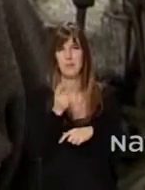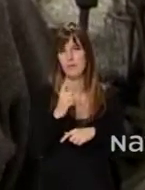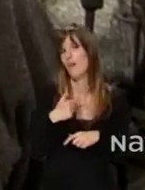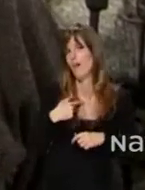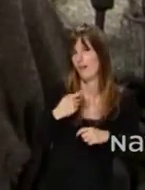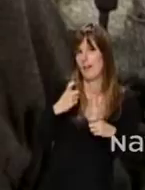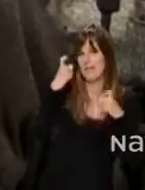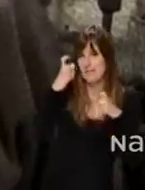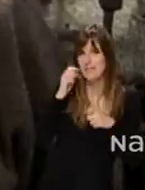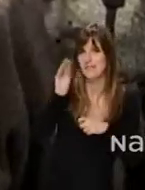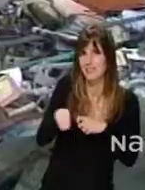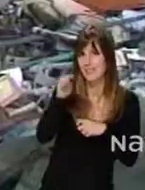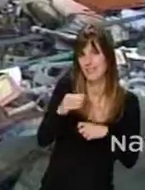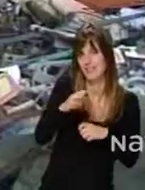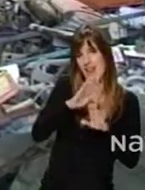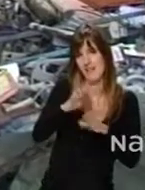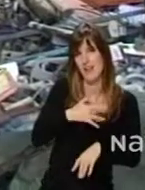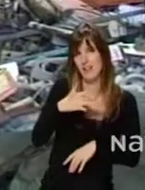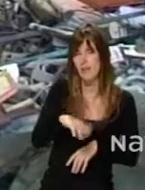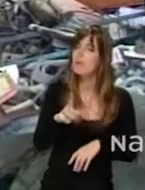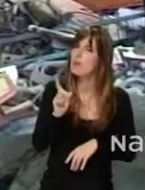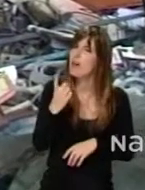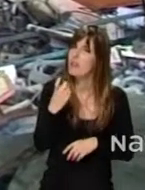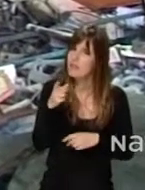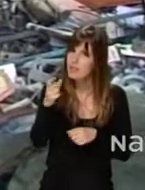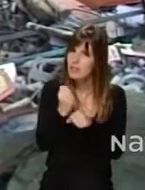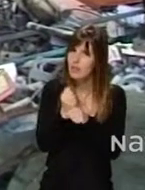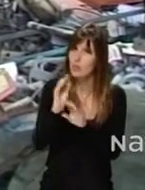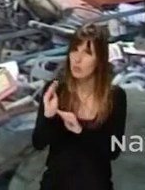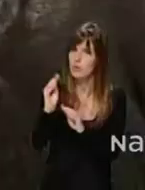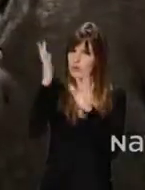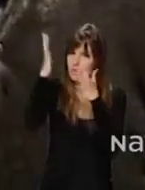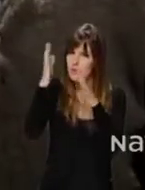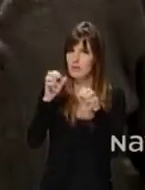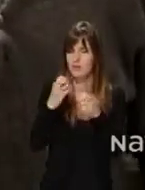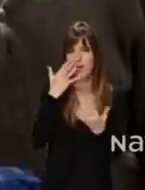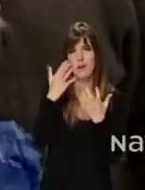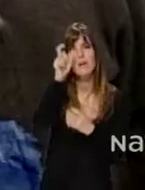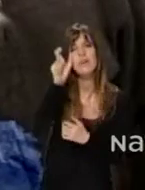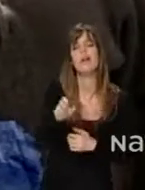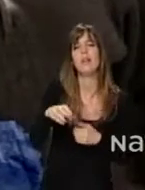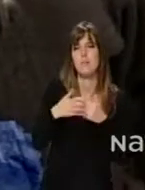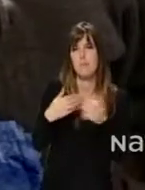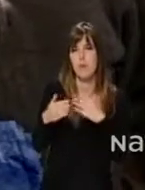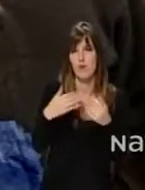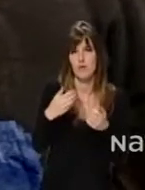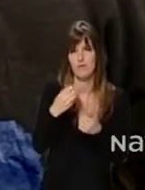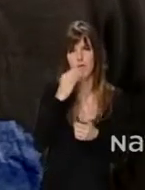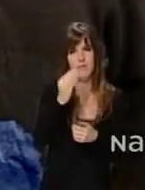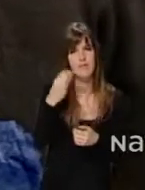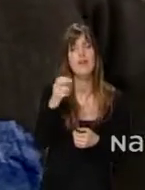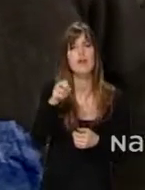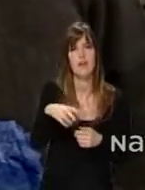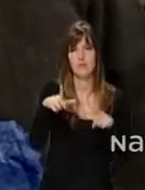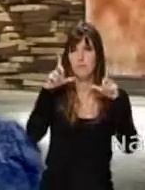Luego sí, apareceré. Sí, pues... pero hay que ponerle cara al artista de muchos objetos de aquí,